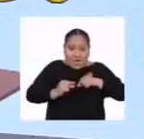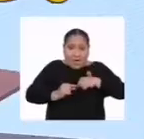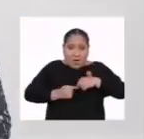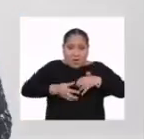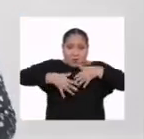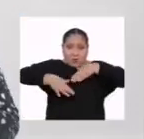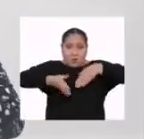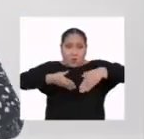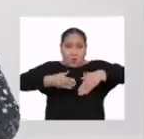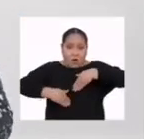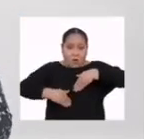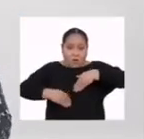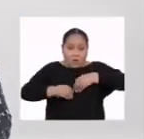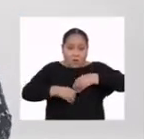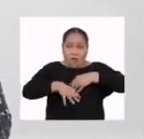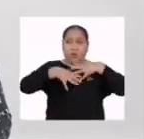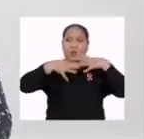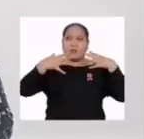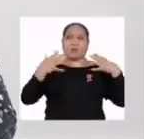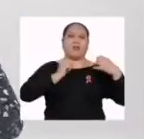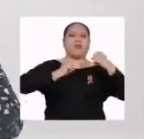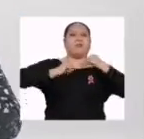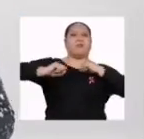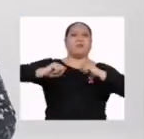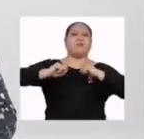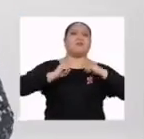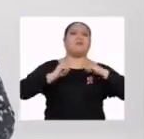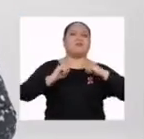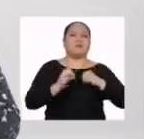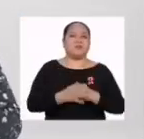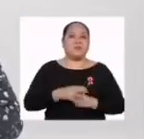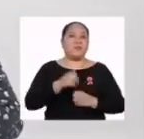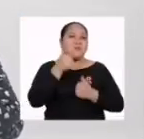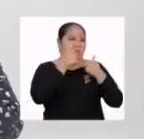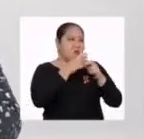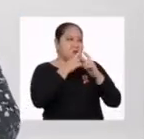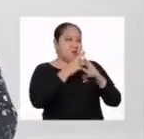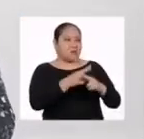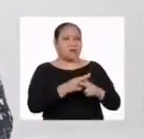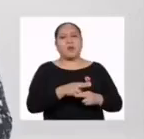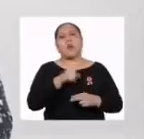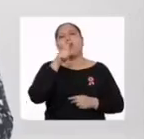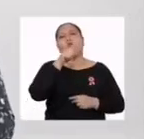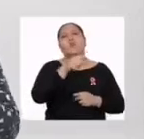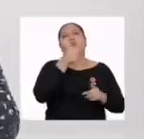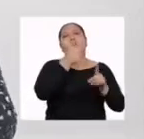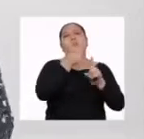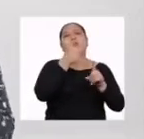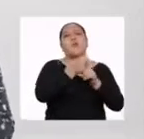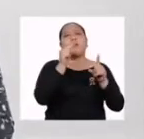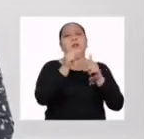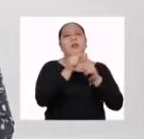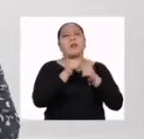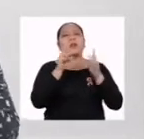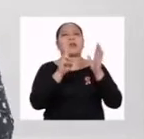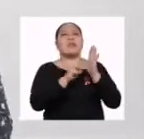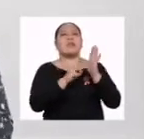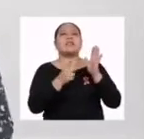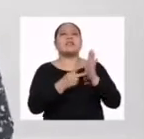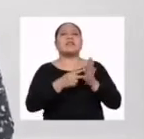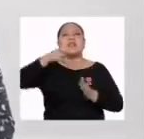más grande. Buena respuesta. ¿Y qué podrías decirnos con tus propias palabras qué